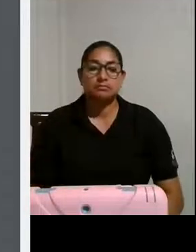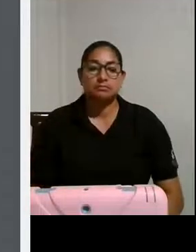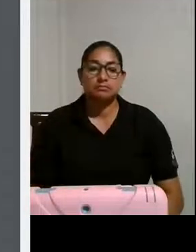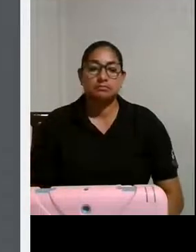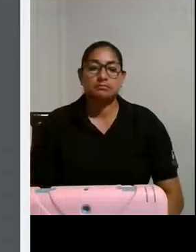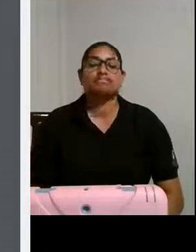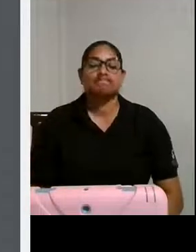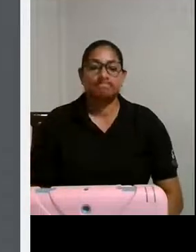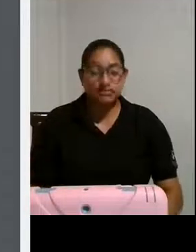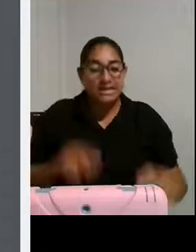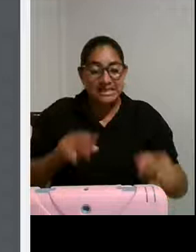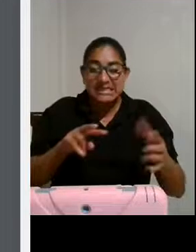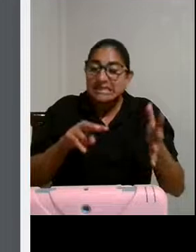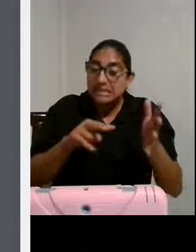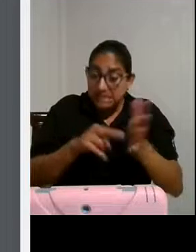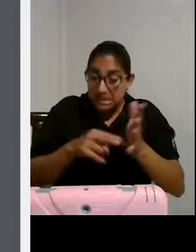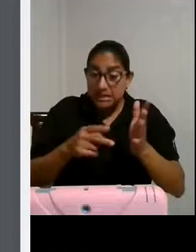Sí, correcto.